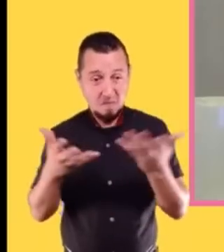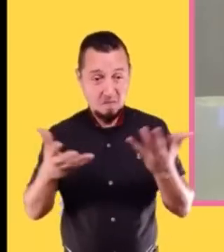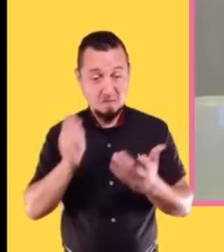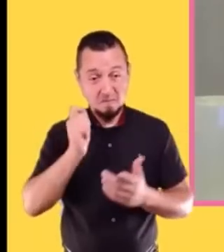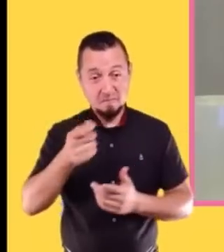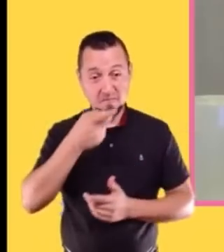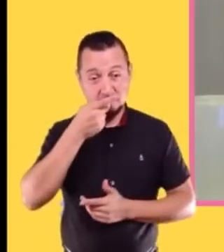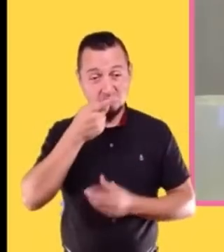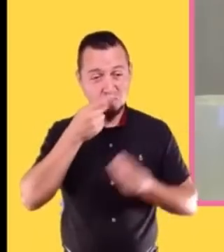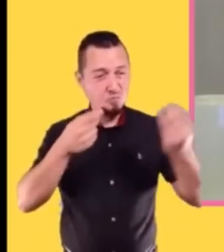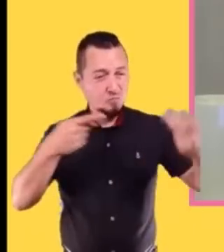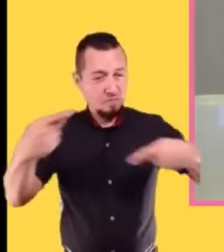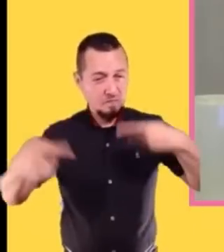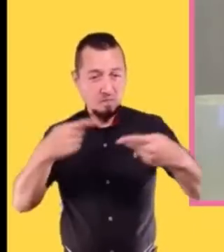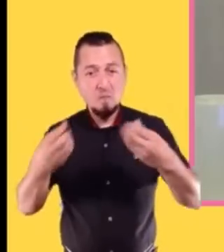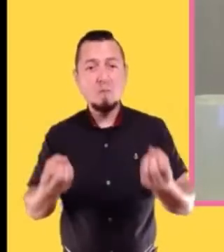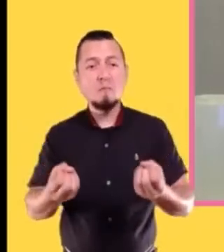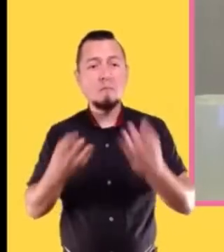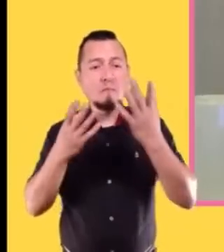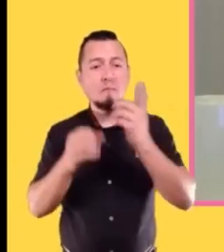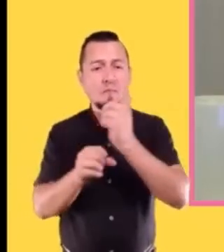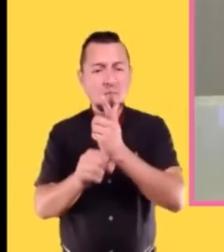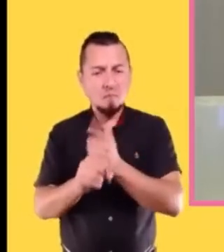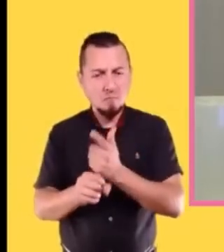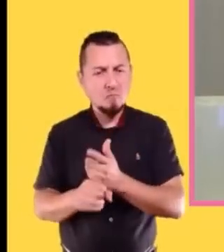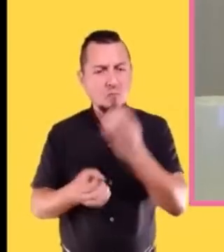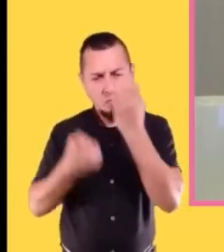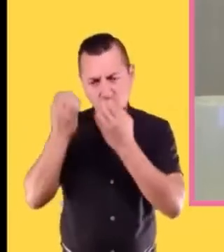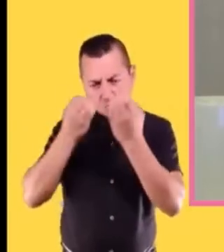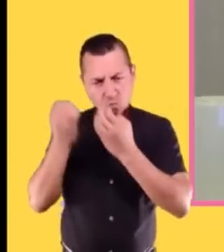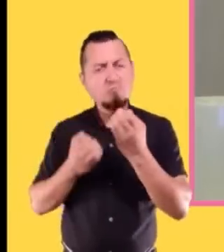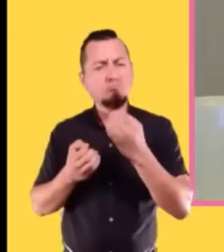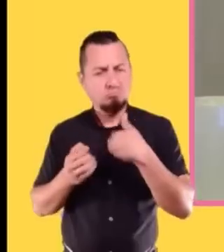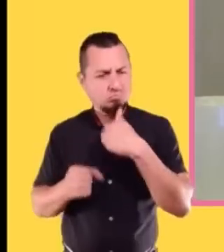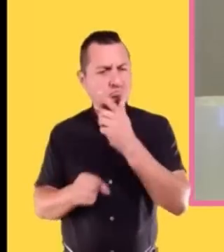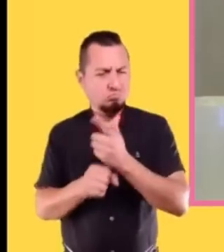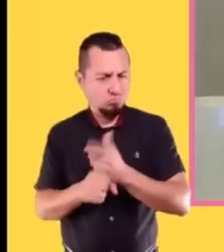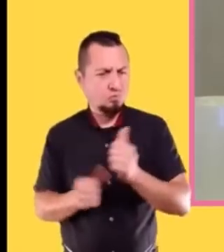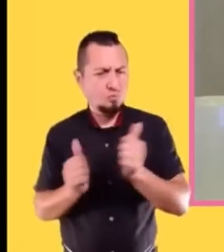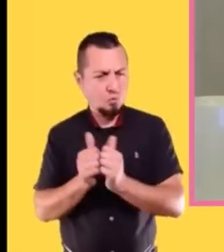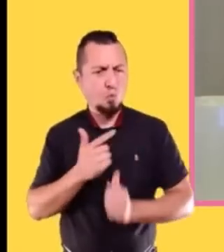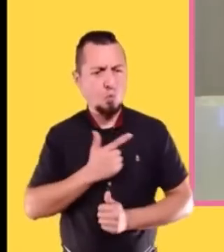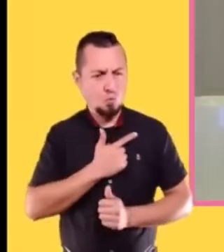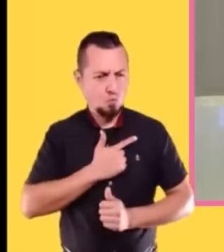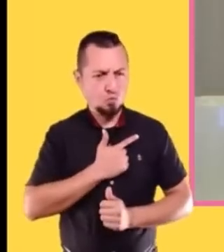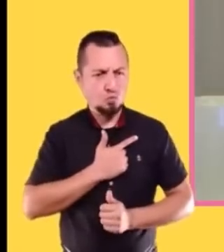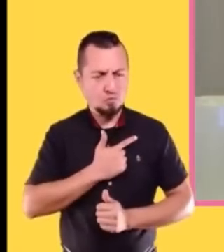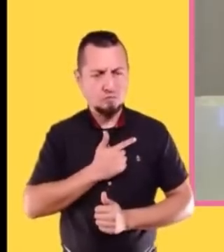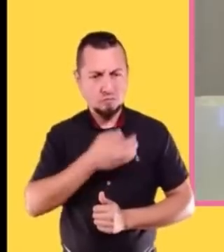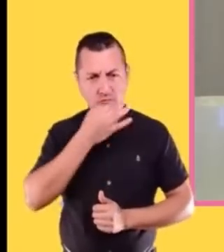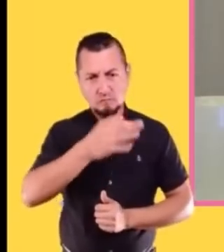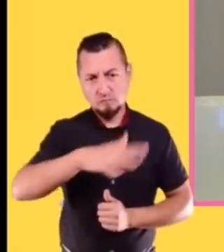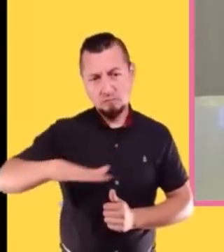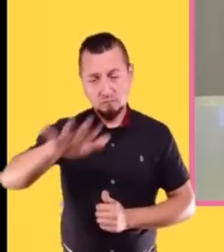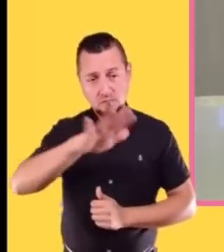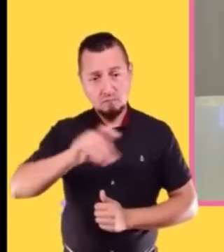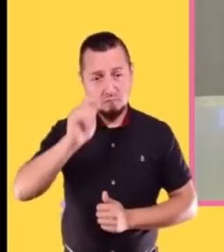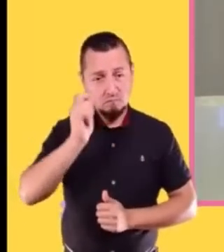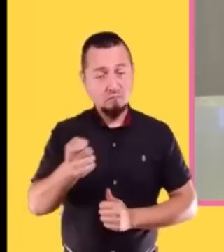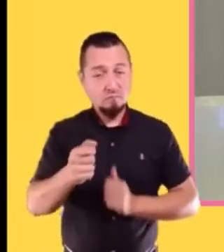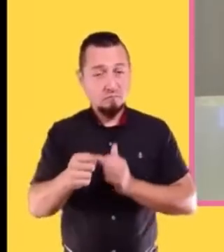la numeralia y la identificación específica de los problemas, es, una vez concluido el diagnóstico y la identificación de los